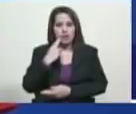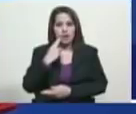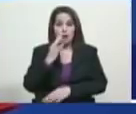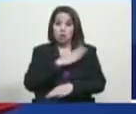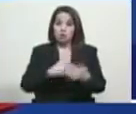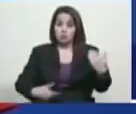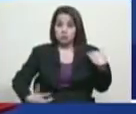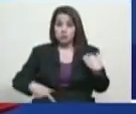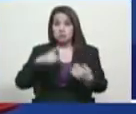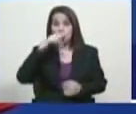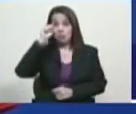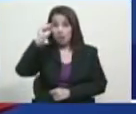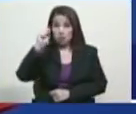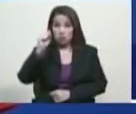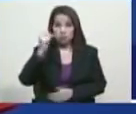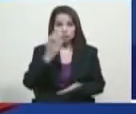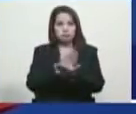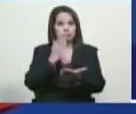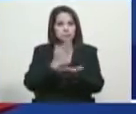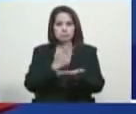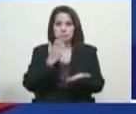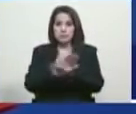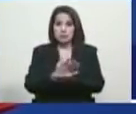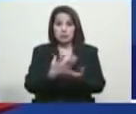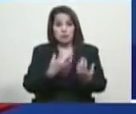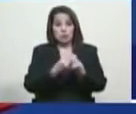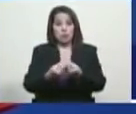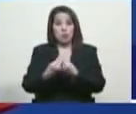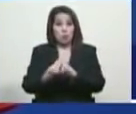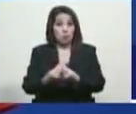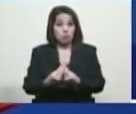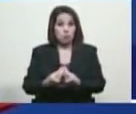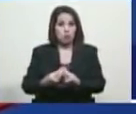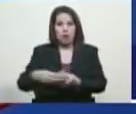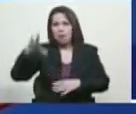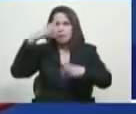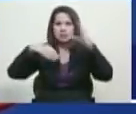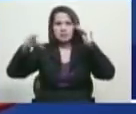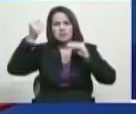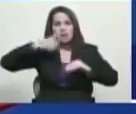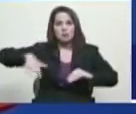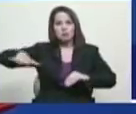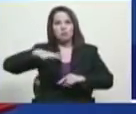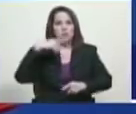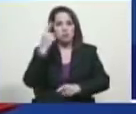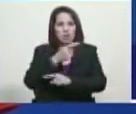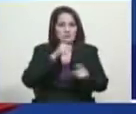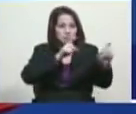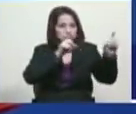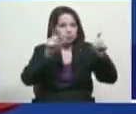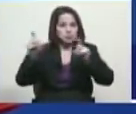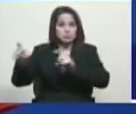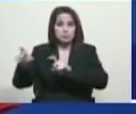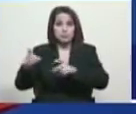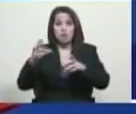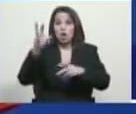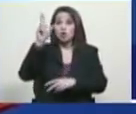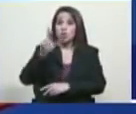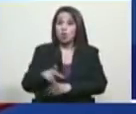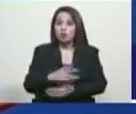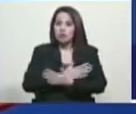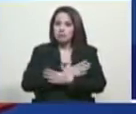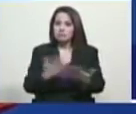al frente ha insistido desde su inicio en la formación del pueblo. Todos los días da un nuevo paso